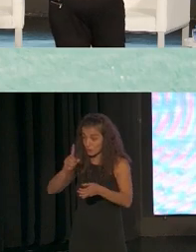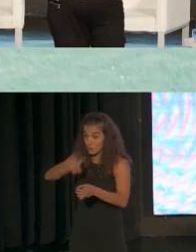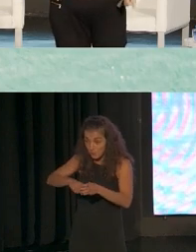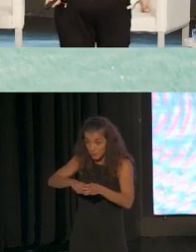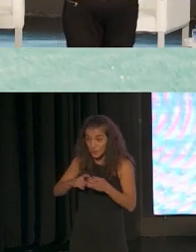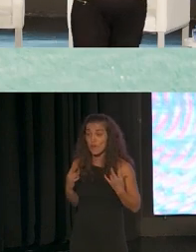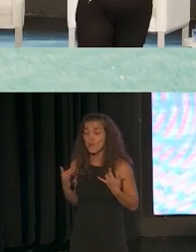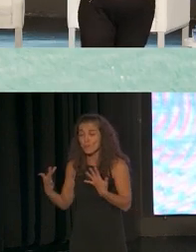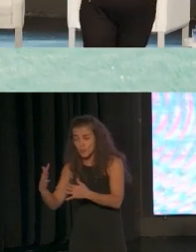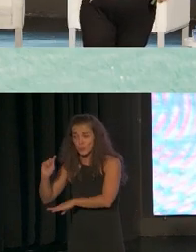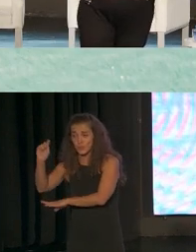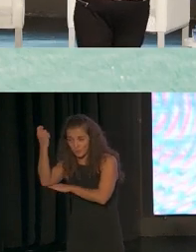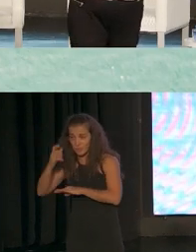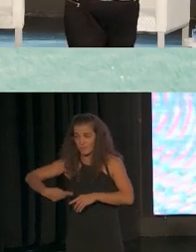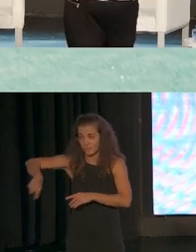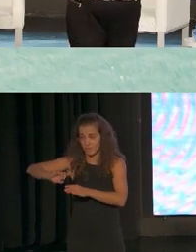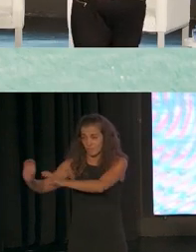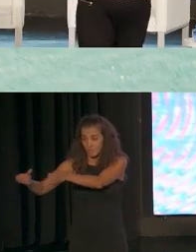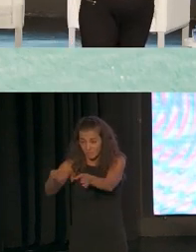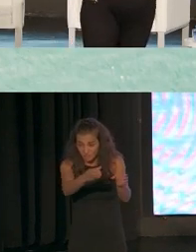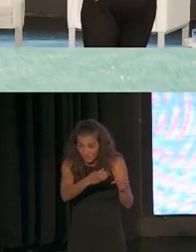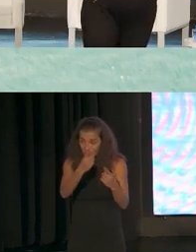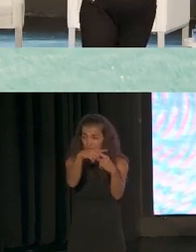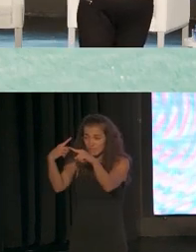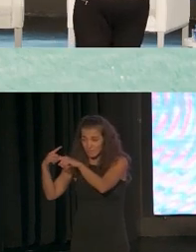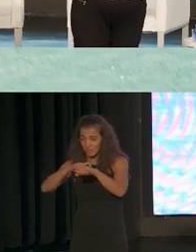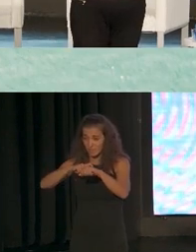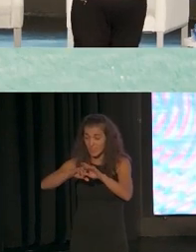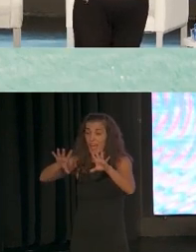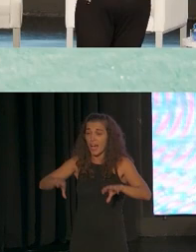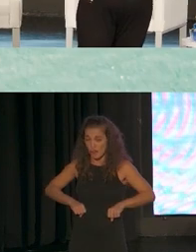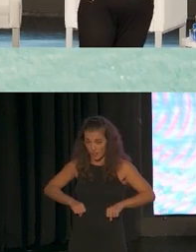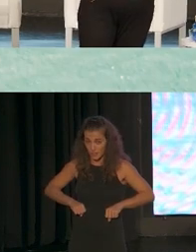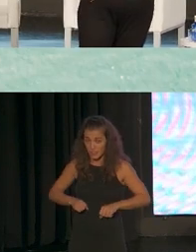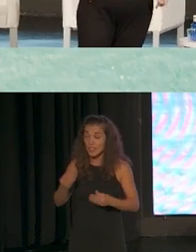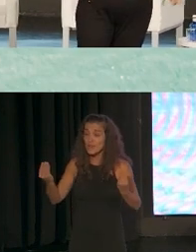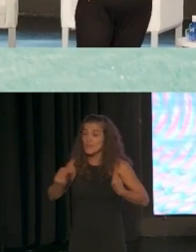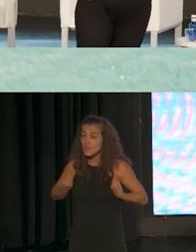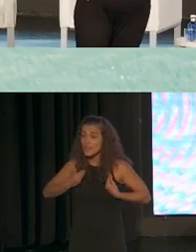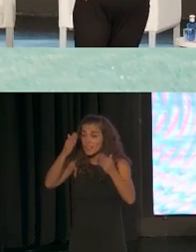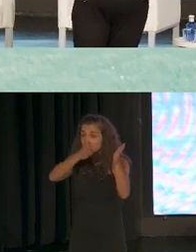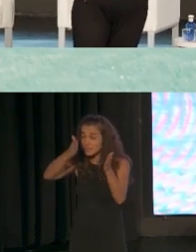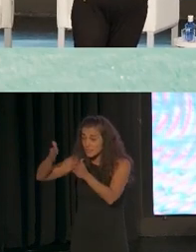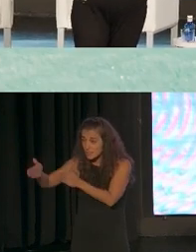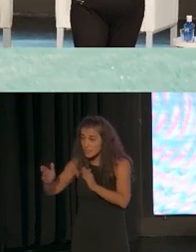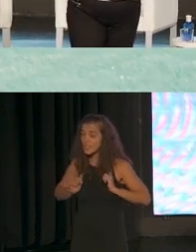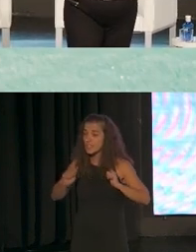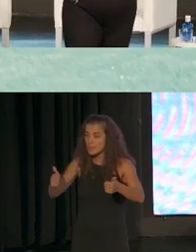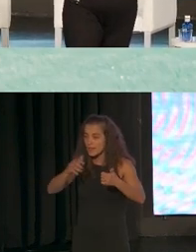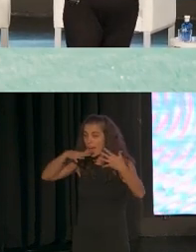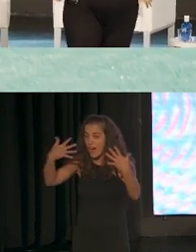antes conseguiremos que las comunidades sean diversas y acogedoras la vida de las personas empieza